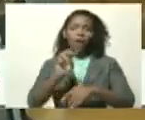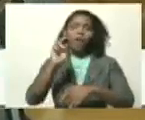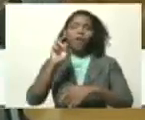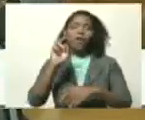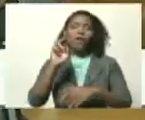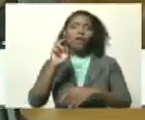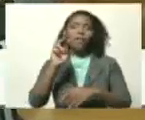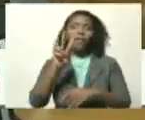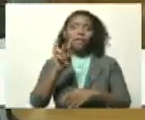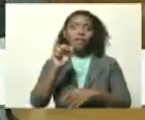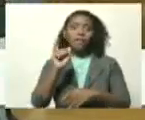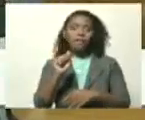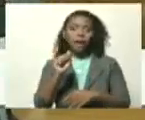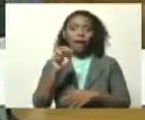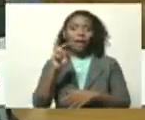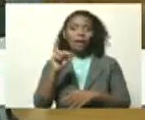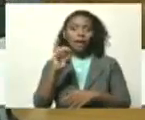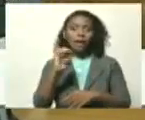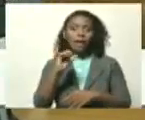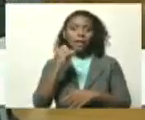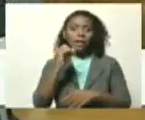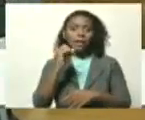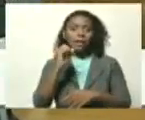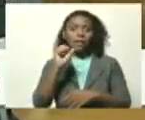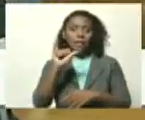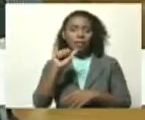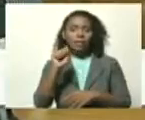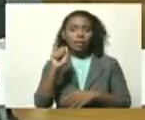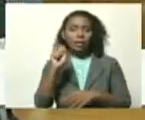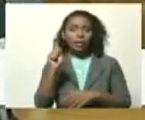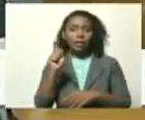Robertazo. ¿Y a la subsecretaría? Para la subsecretaría,